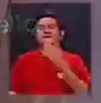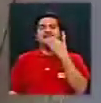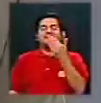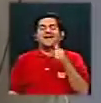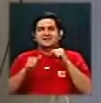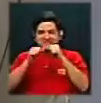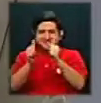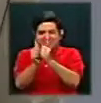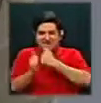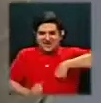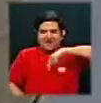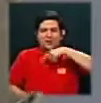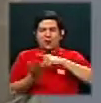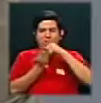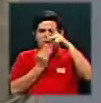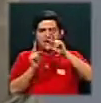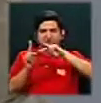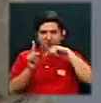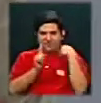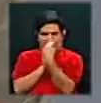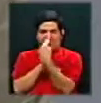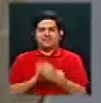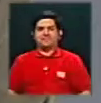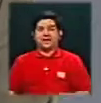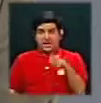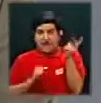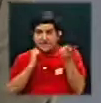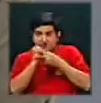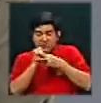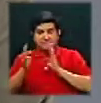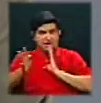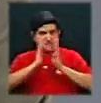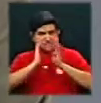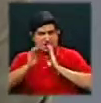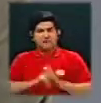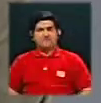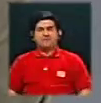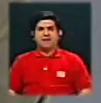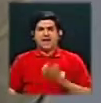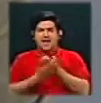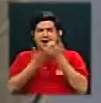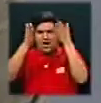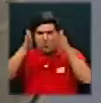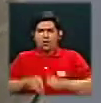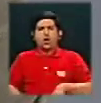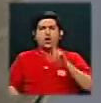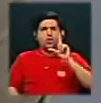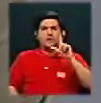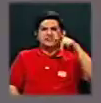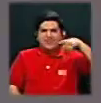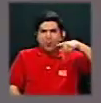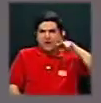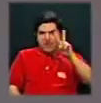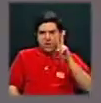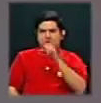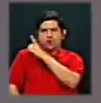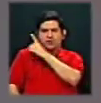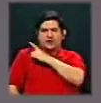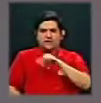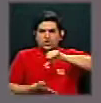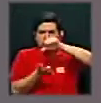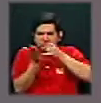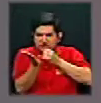Gracias por continuar con nosotros en su programa Puntos de Vista. En esta ocasión conversamos con el economista Luis Paulino Vargas, director del